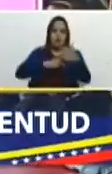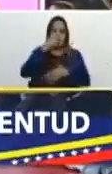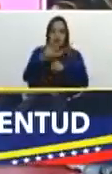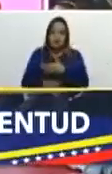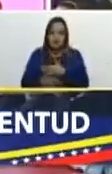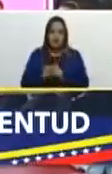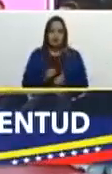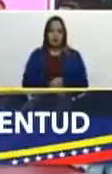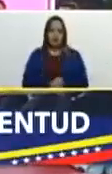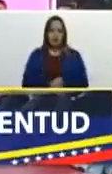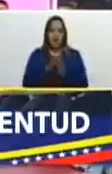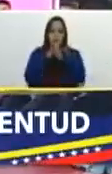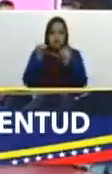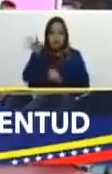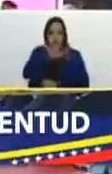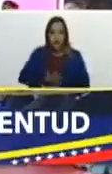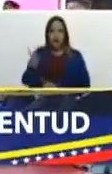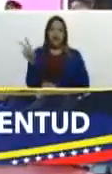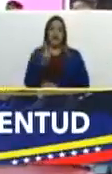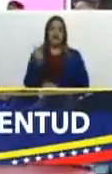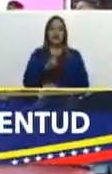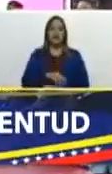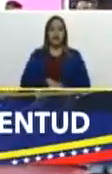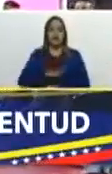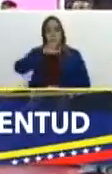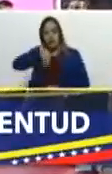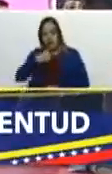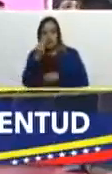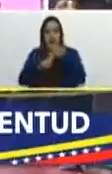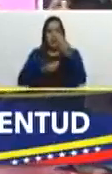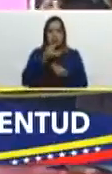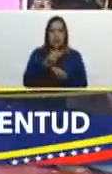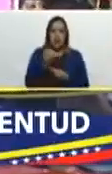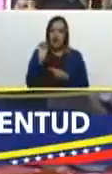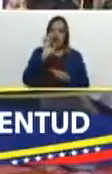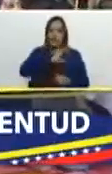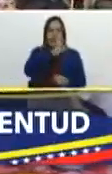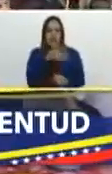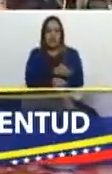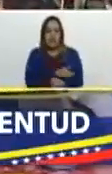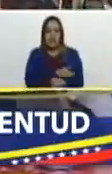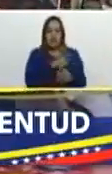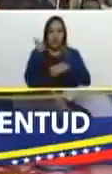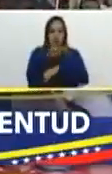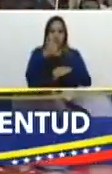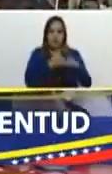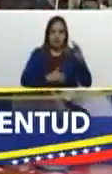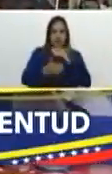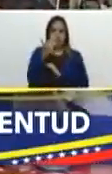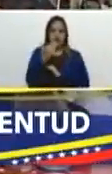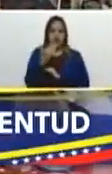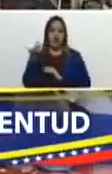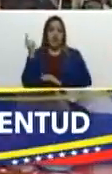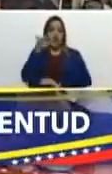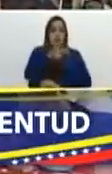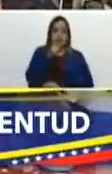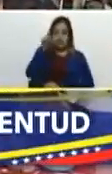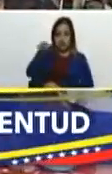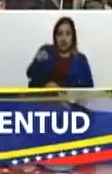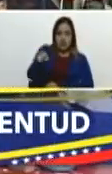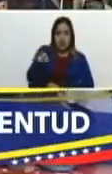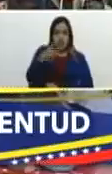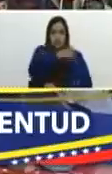planificación, en todo el territorio nacional podamos crear, o bueno, fortalecer el Estado Mayor de Transporte y que desde allí